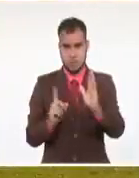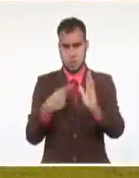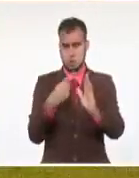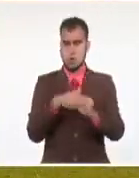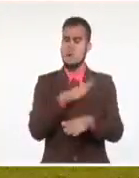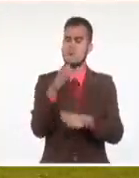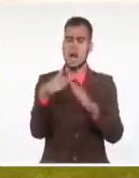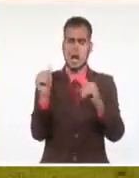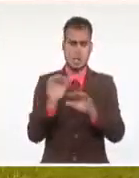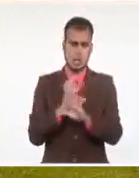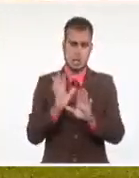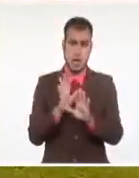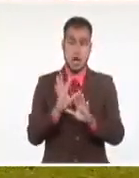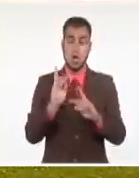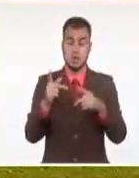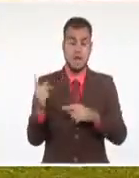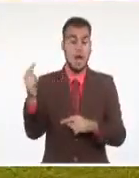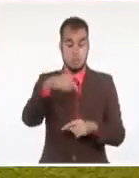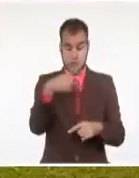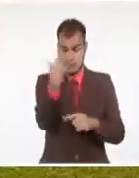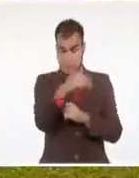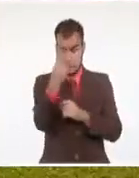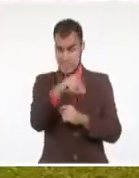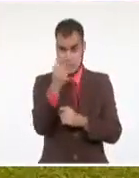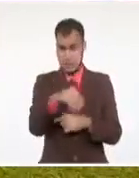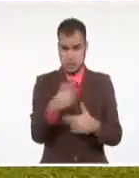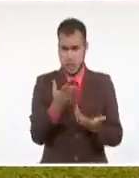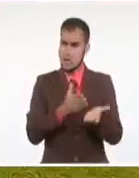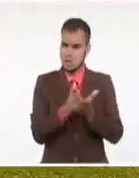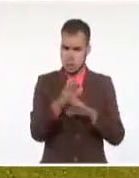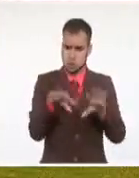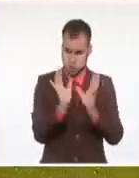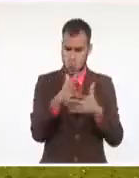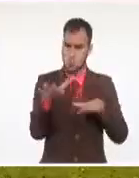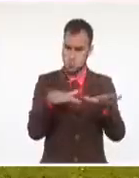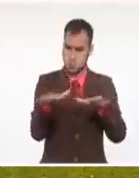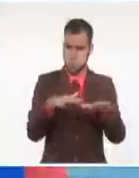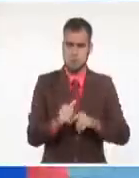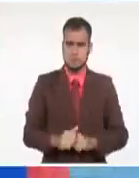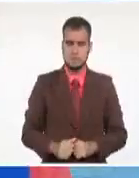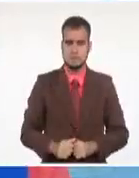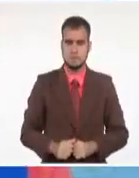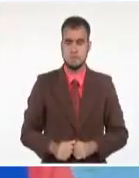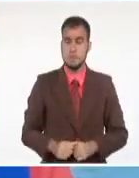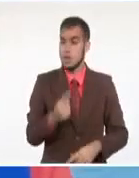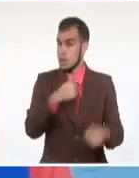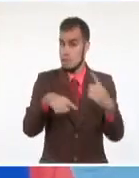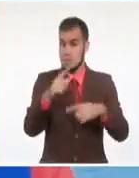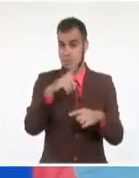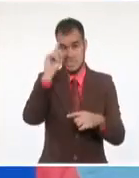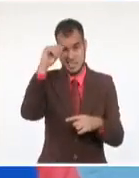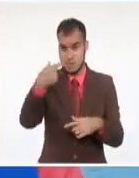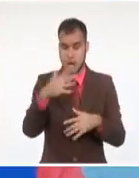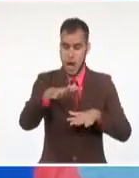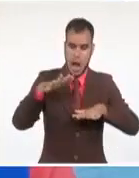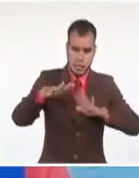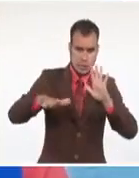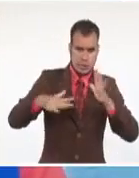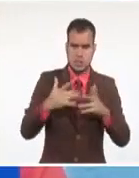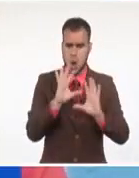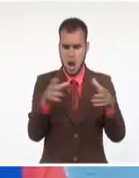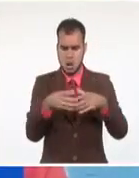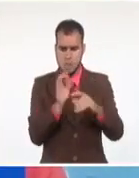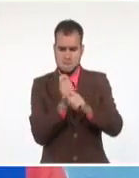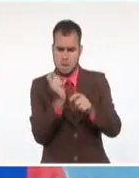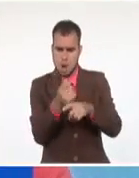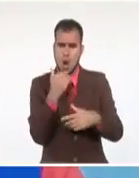bueno, continuamos consolidando esta parte. Siempre, bueno, trabajando la parte física, la dinámica de equipo, lo cual nos